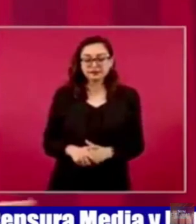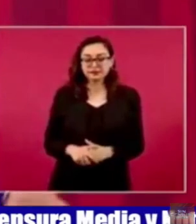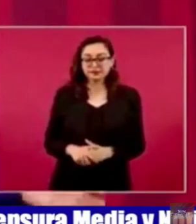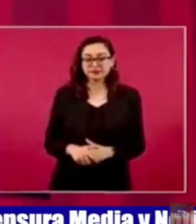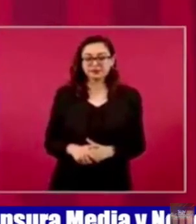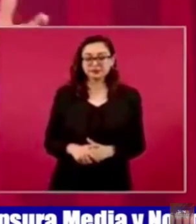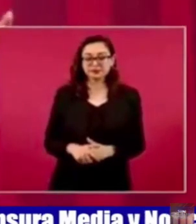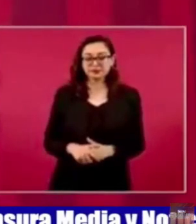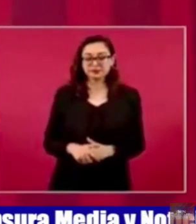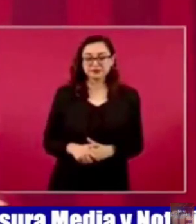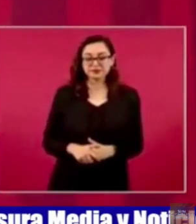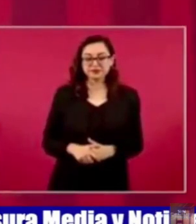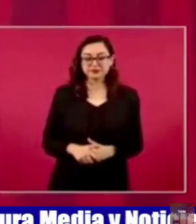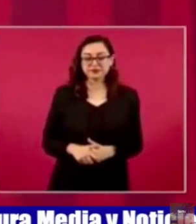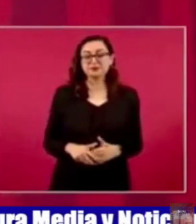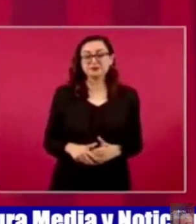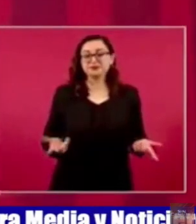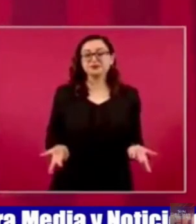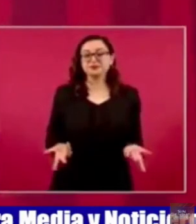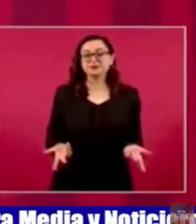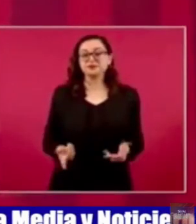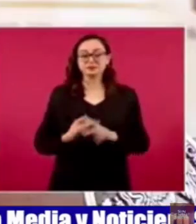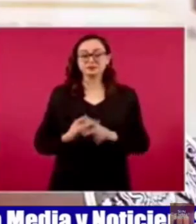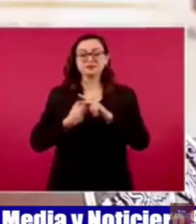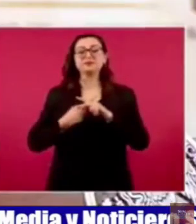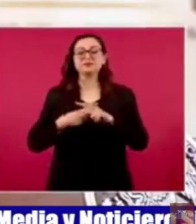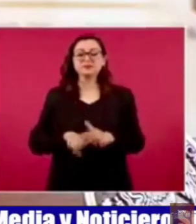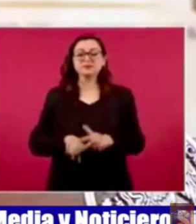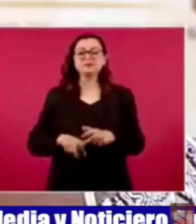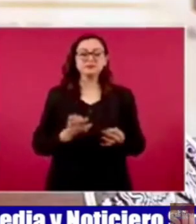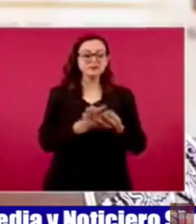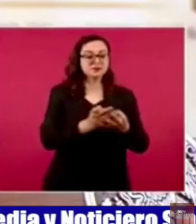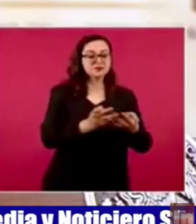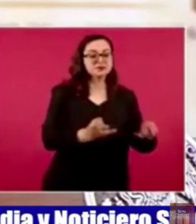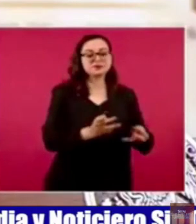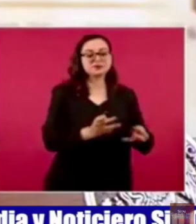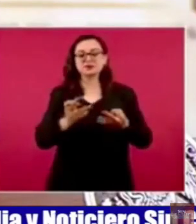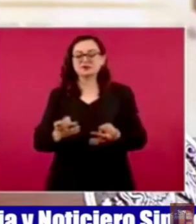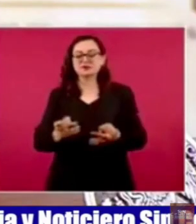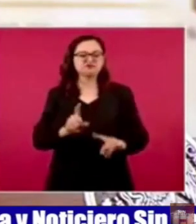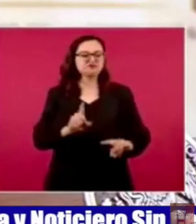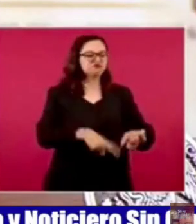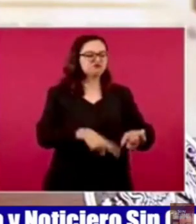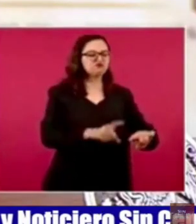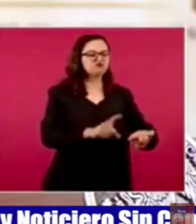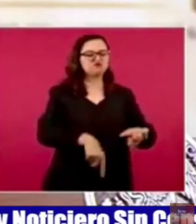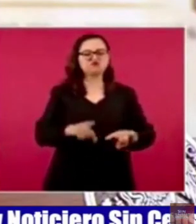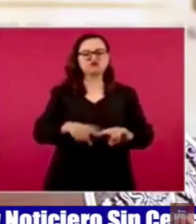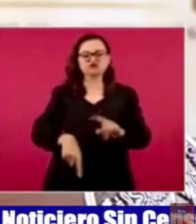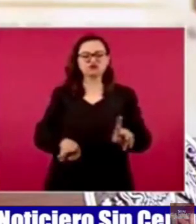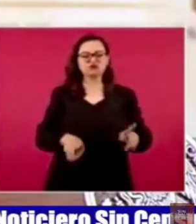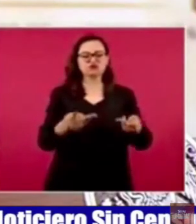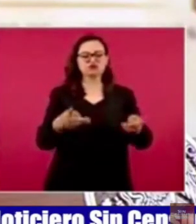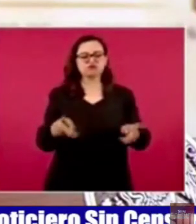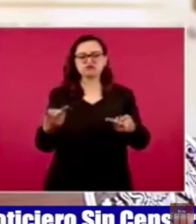Y empieza el despojo de las tierras de los campesinos o la